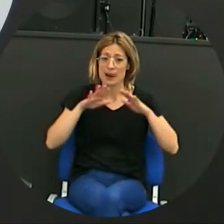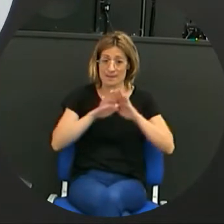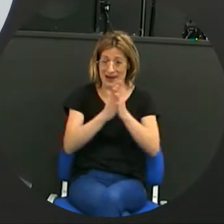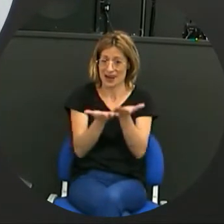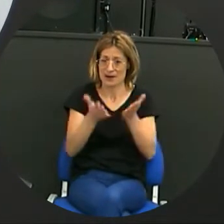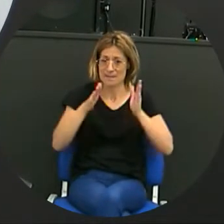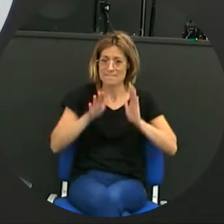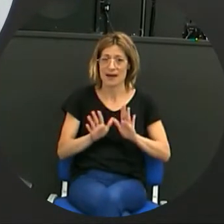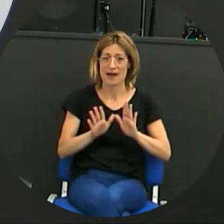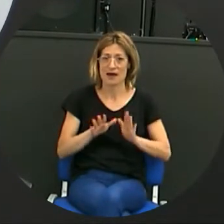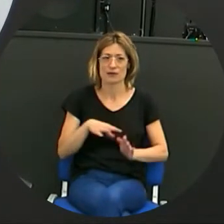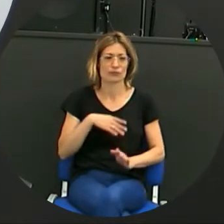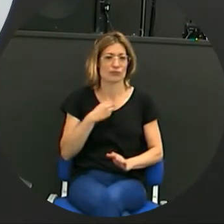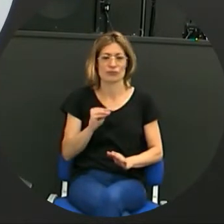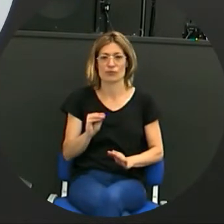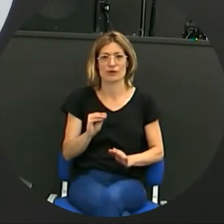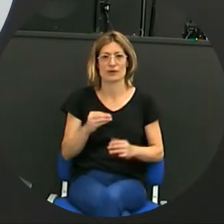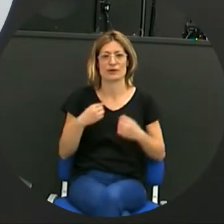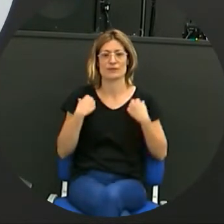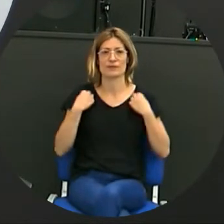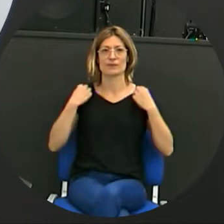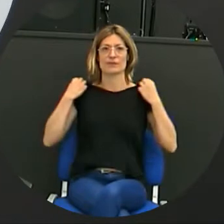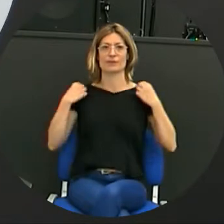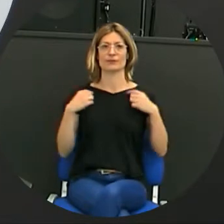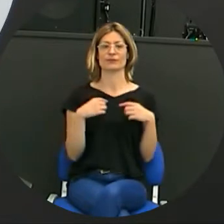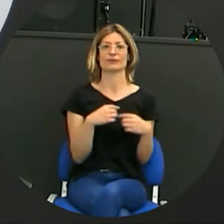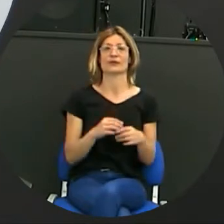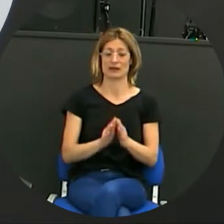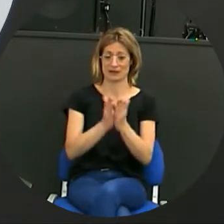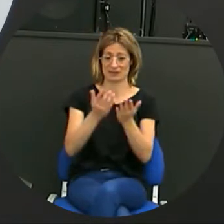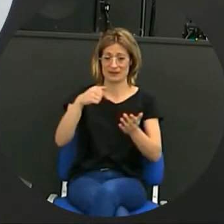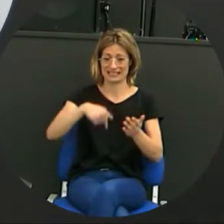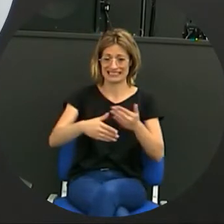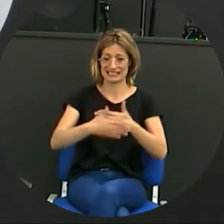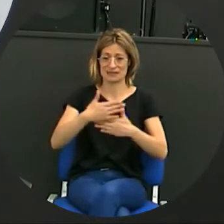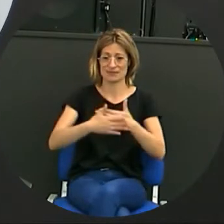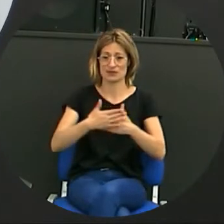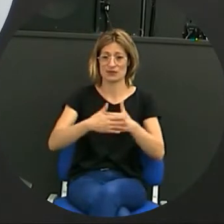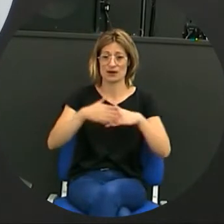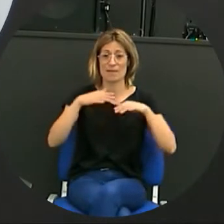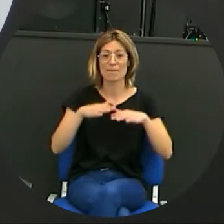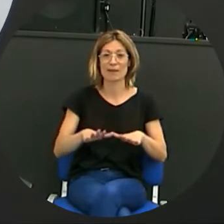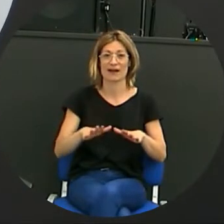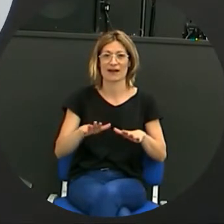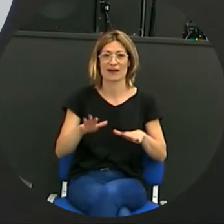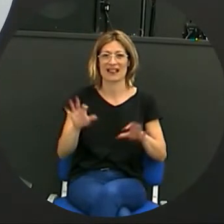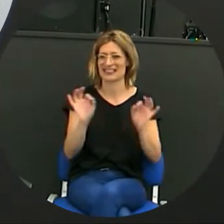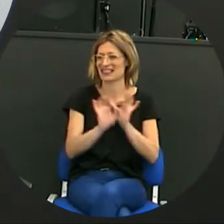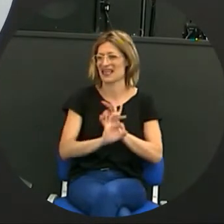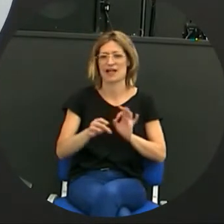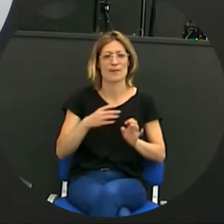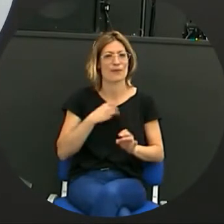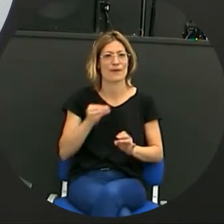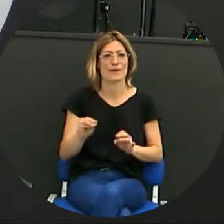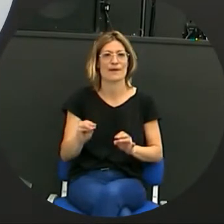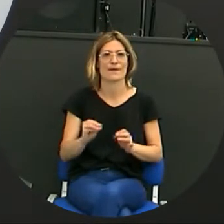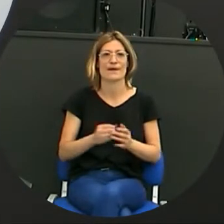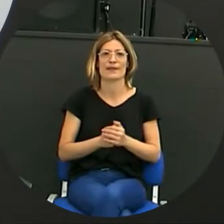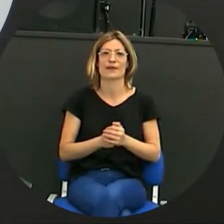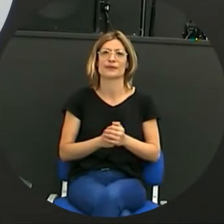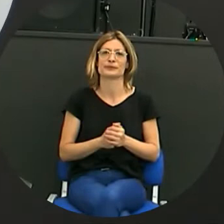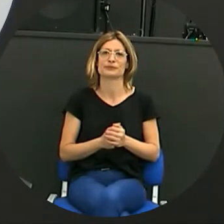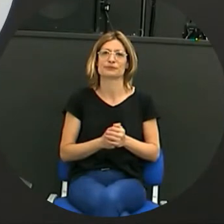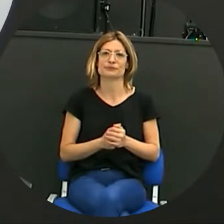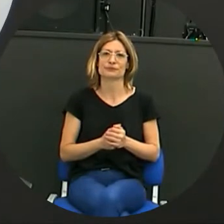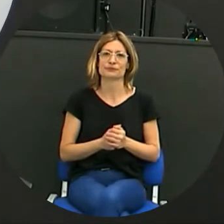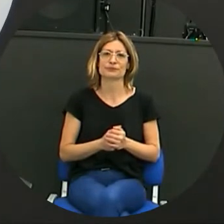cumplió, la palabra que Dios da hoy en este miércoles que se cumpla y la palabra que Dios nos seguirá dando hasta que Cristo